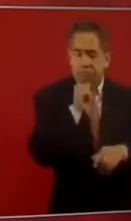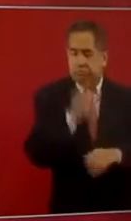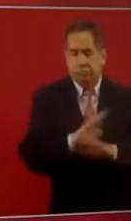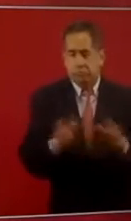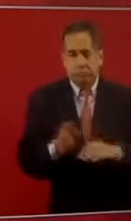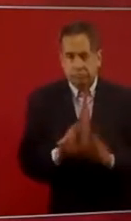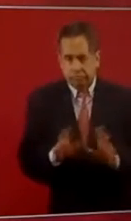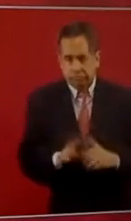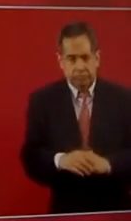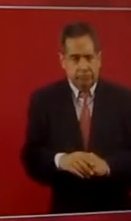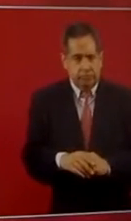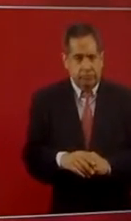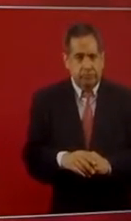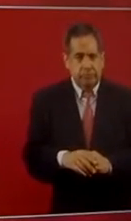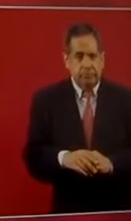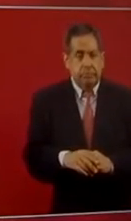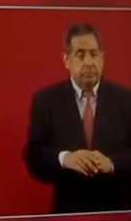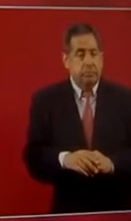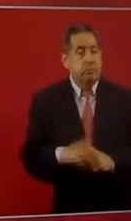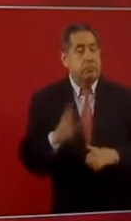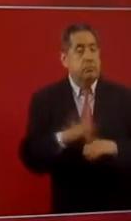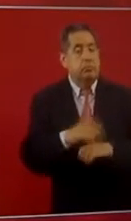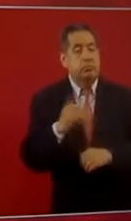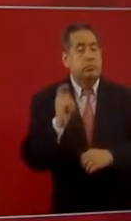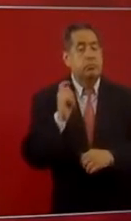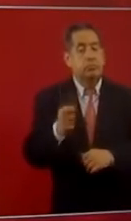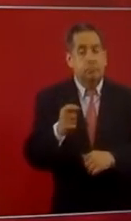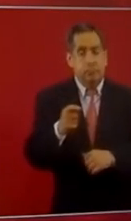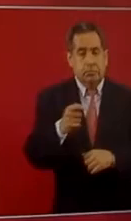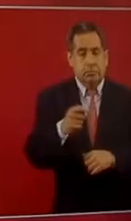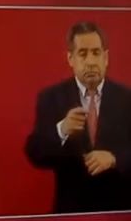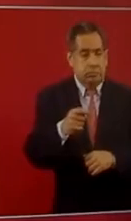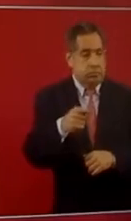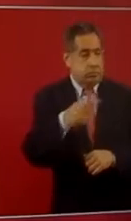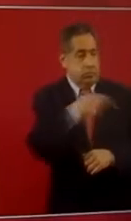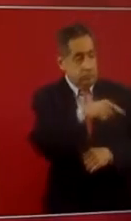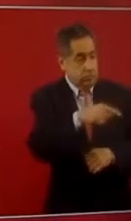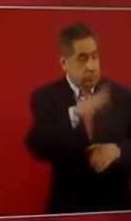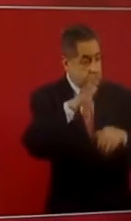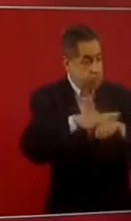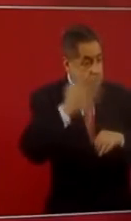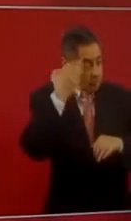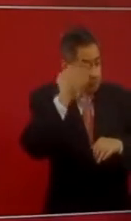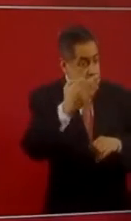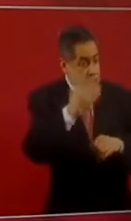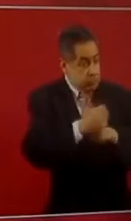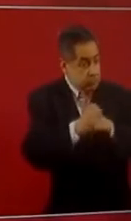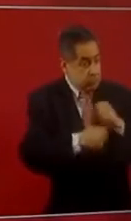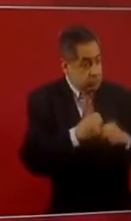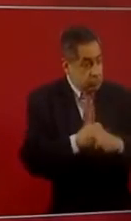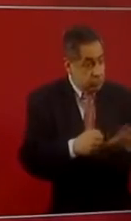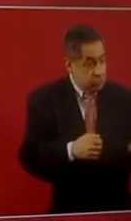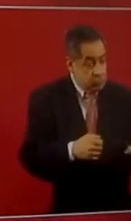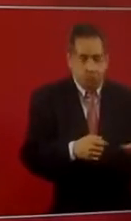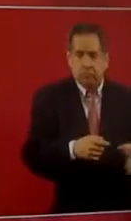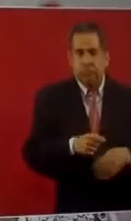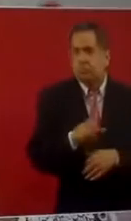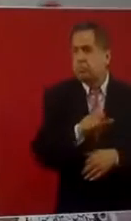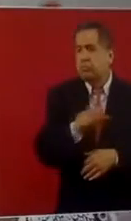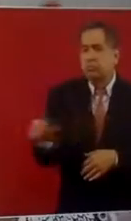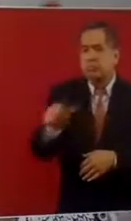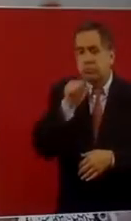www.juancarlosvilchisgenovés.com. Todo con minúsculas, o puede bajar la aplicación Zeno Radio, Zeno con